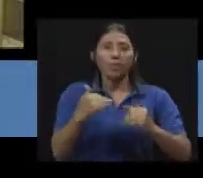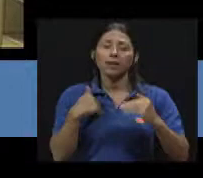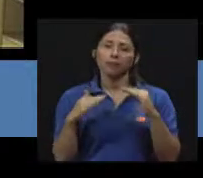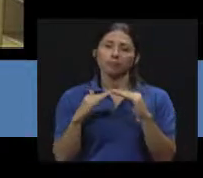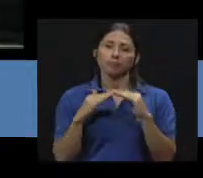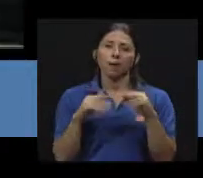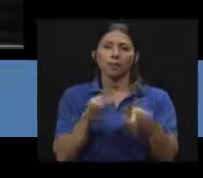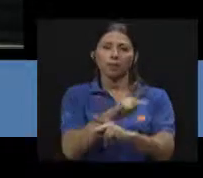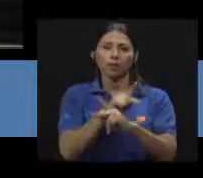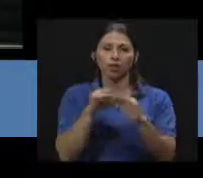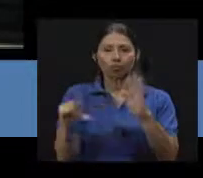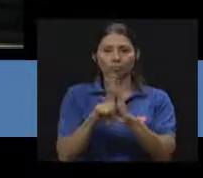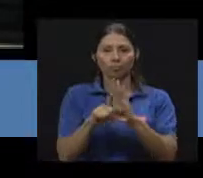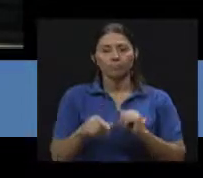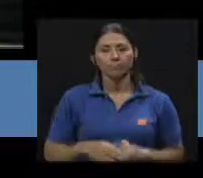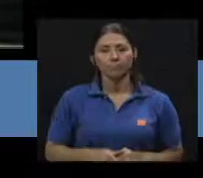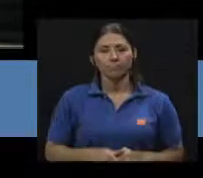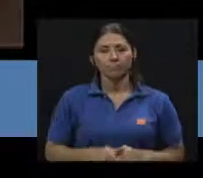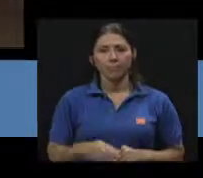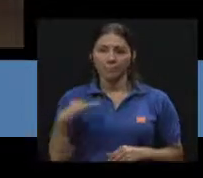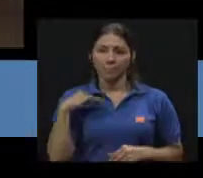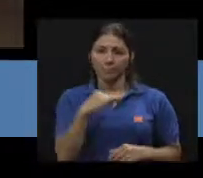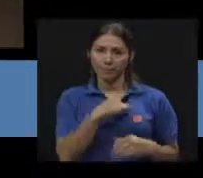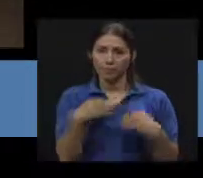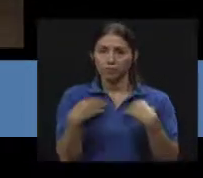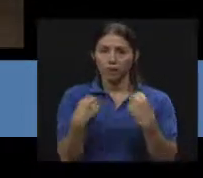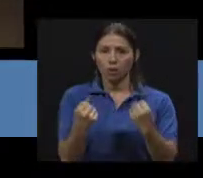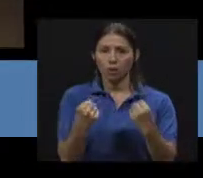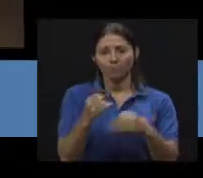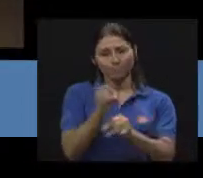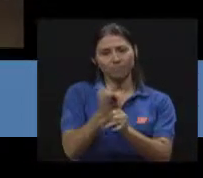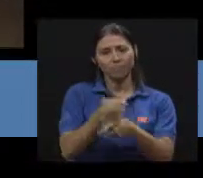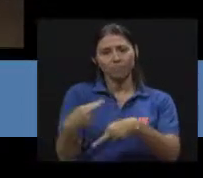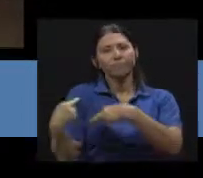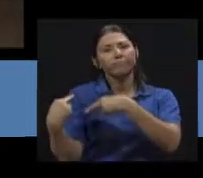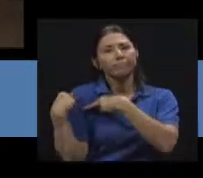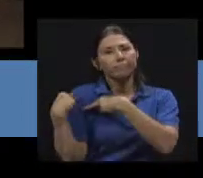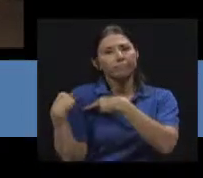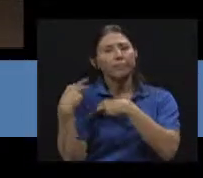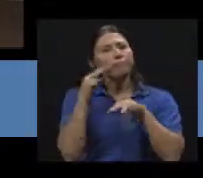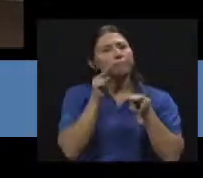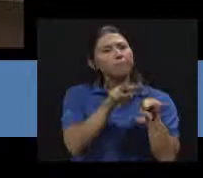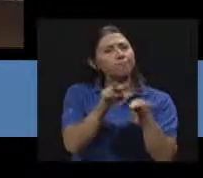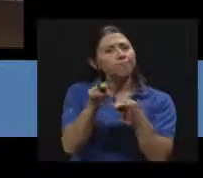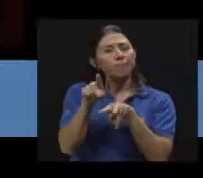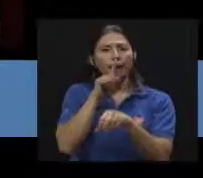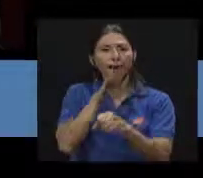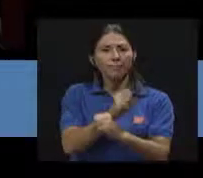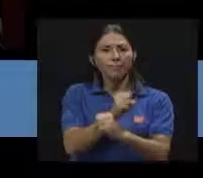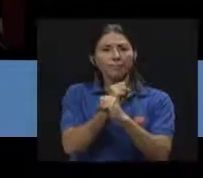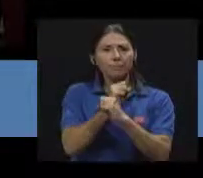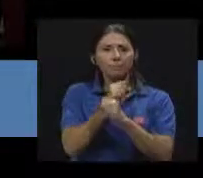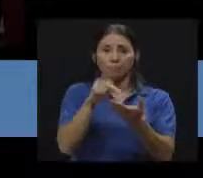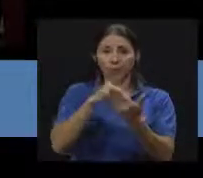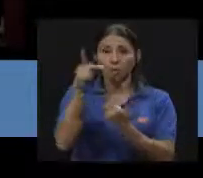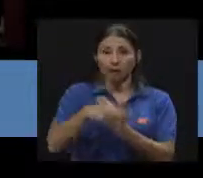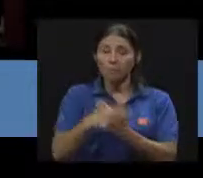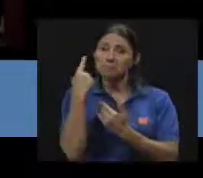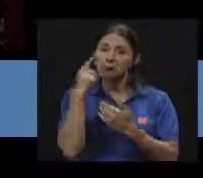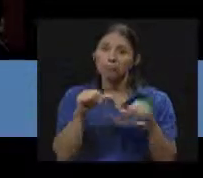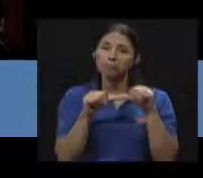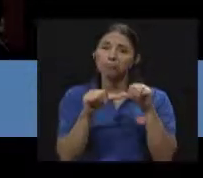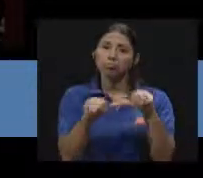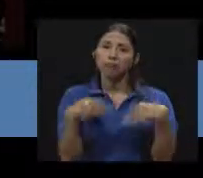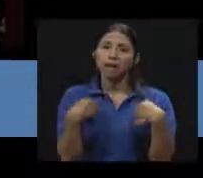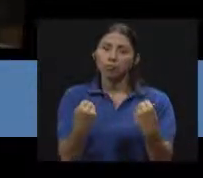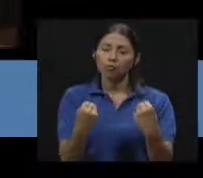vivienda y protección jurídica, entre otros. El Ministerio de Salud es el encargado de garantizar programas que velen por el